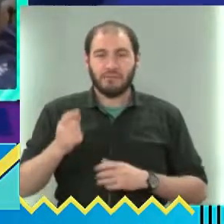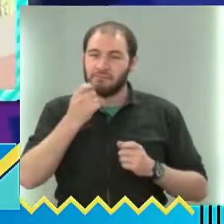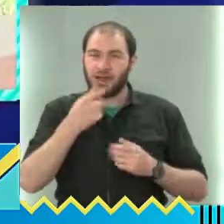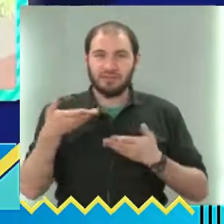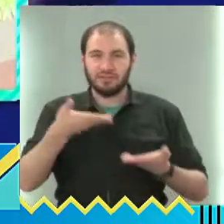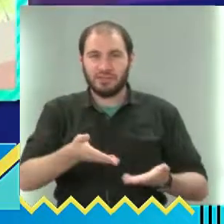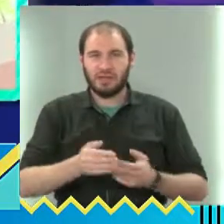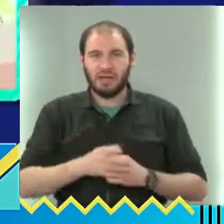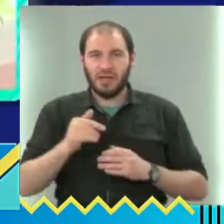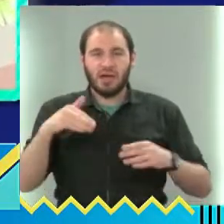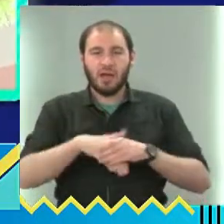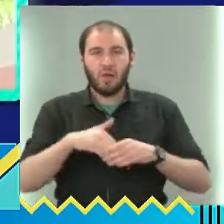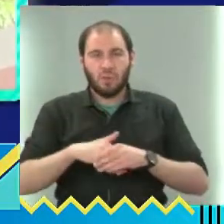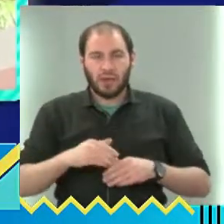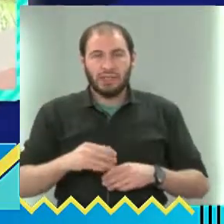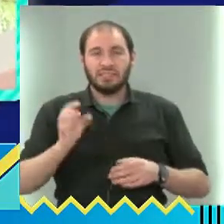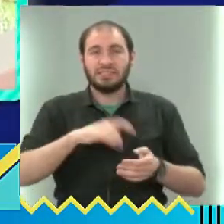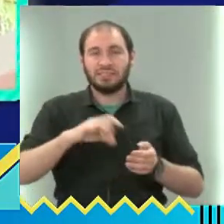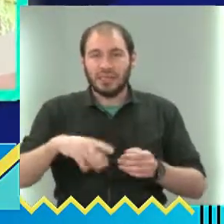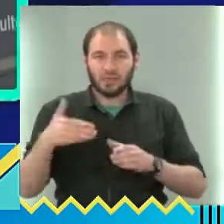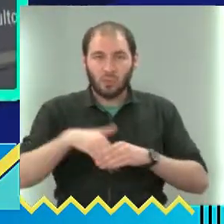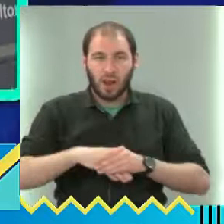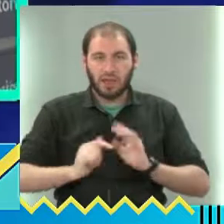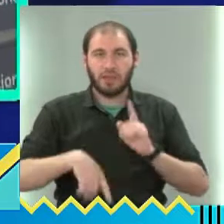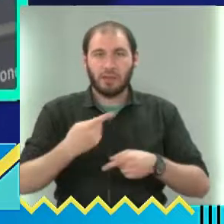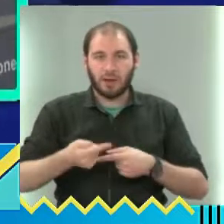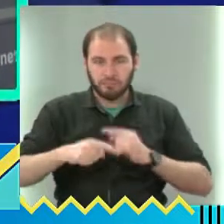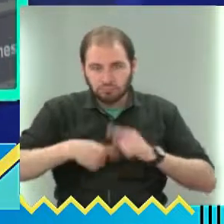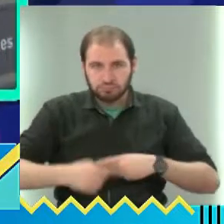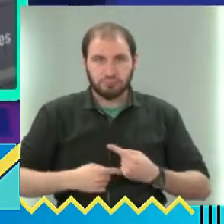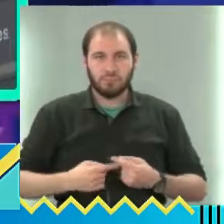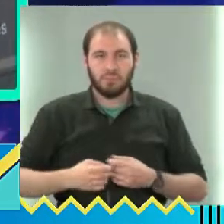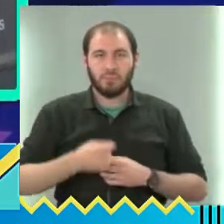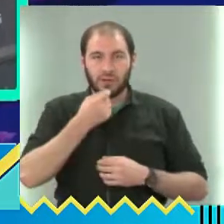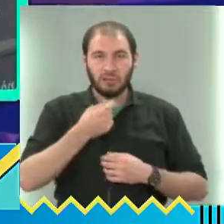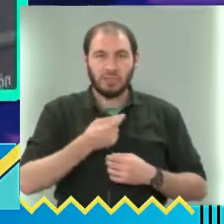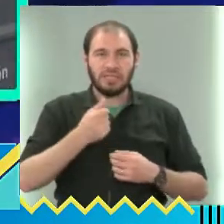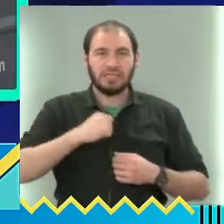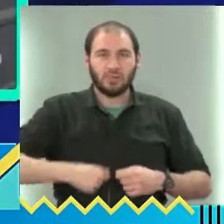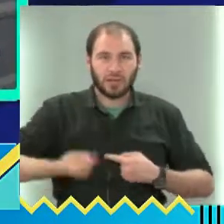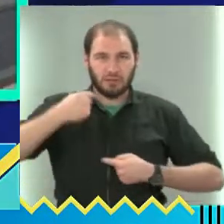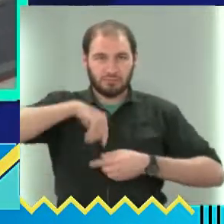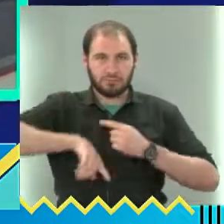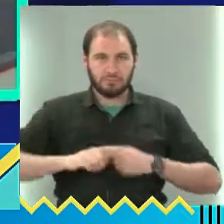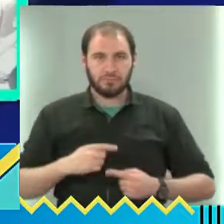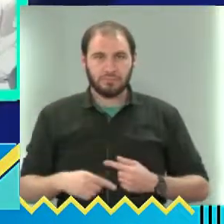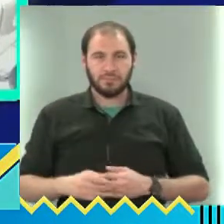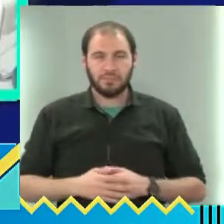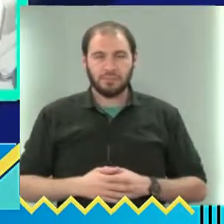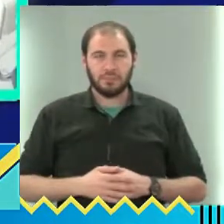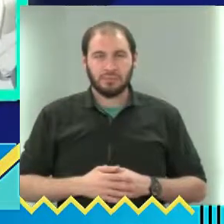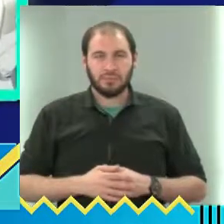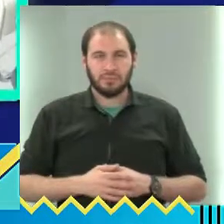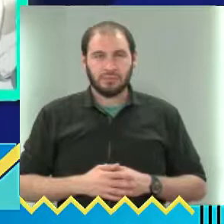facilitó el hecho de poder almacenar la sangre y después poder transfundirla, pensemos en cirugía solamente.